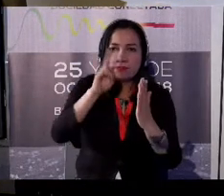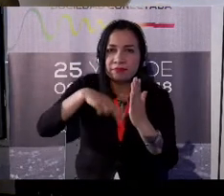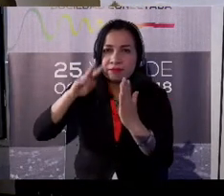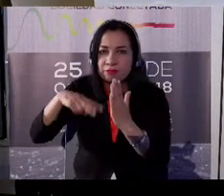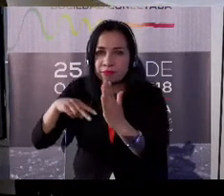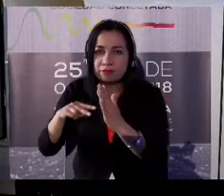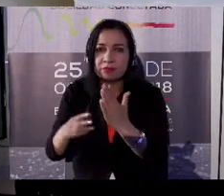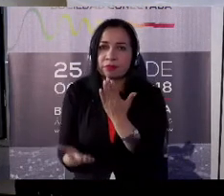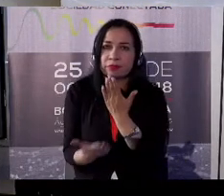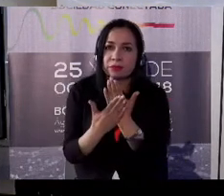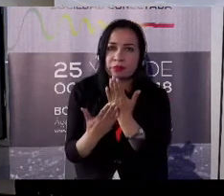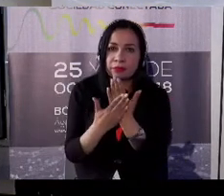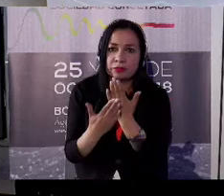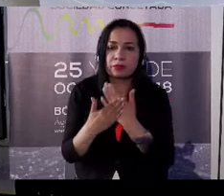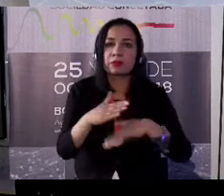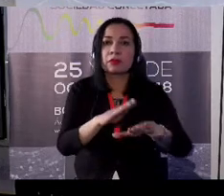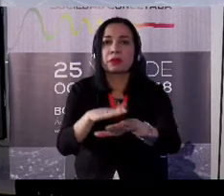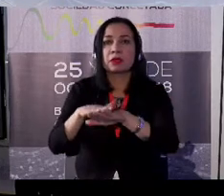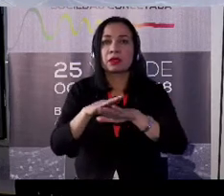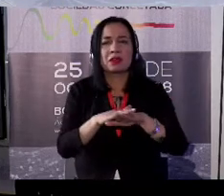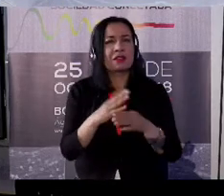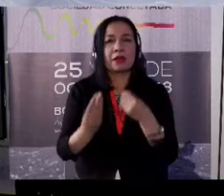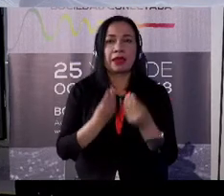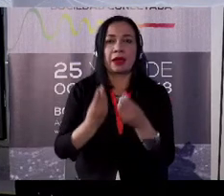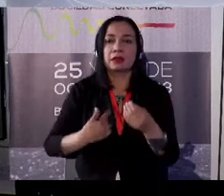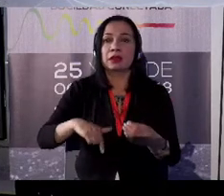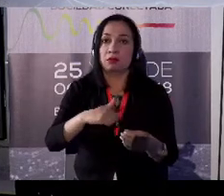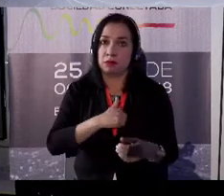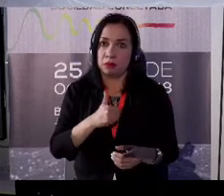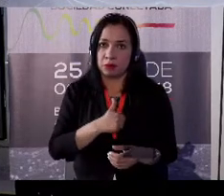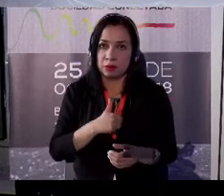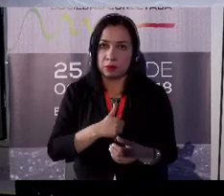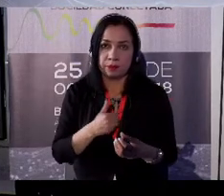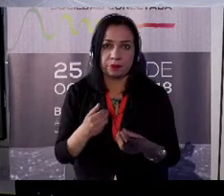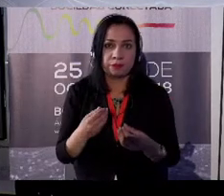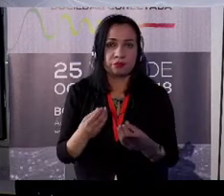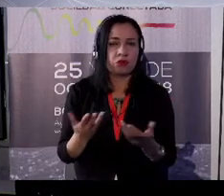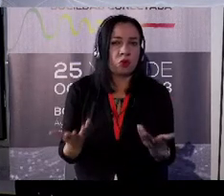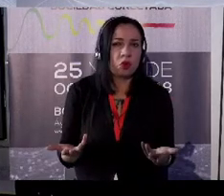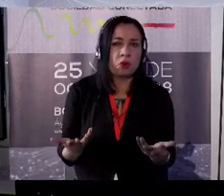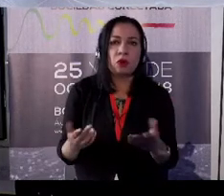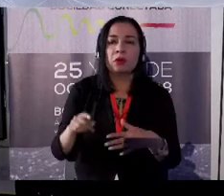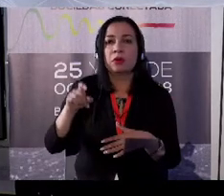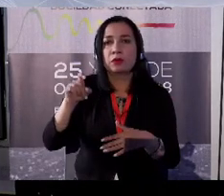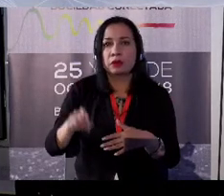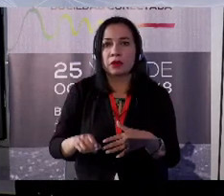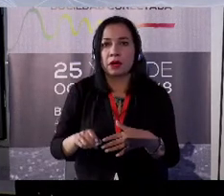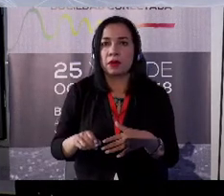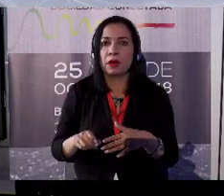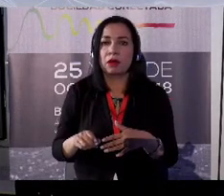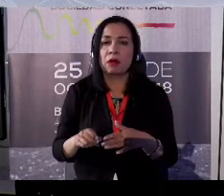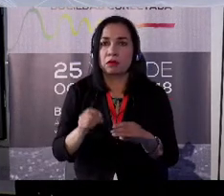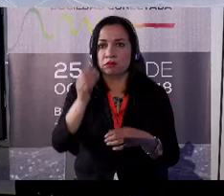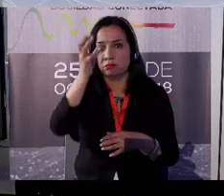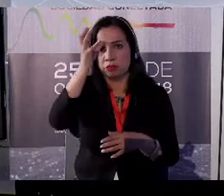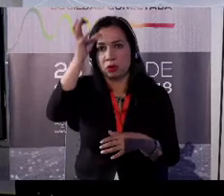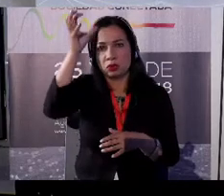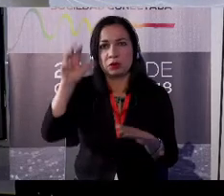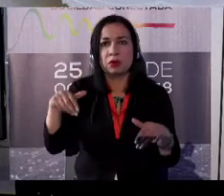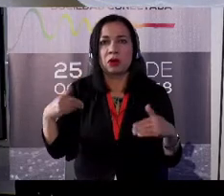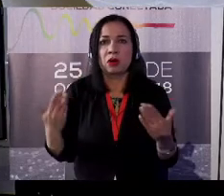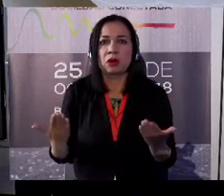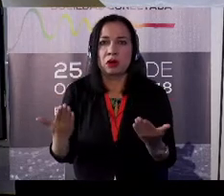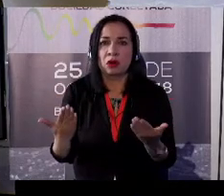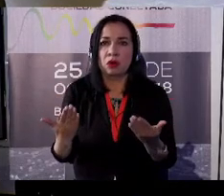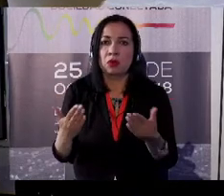a que nosotros mismos tratemos de tener un concepto de cuáles son esos